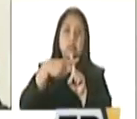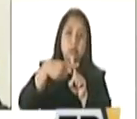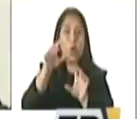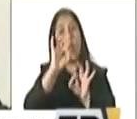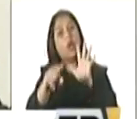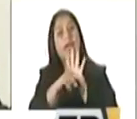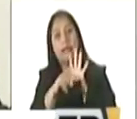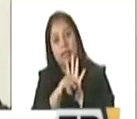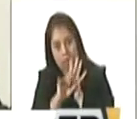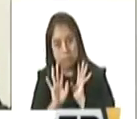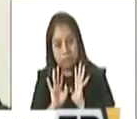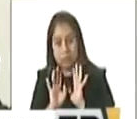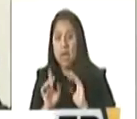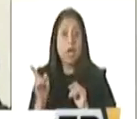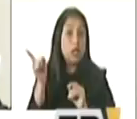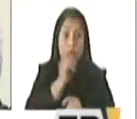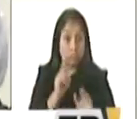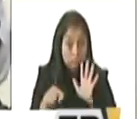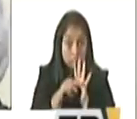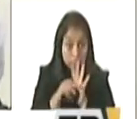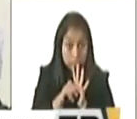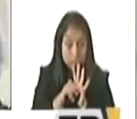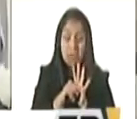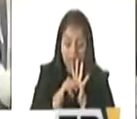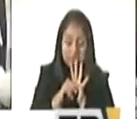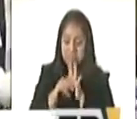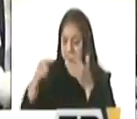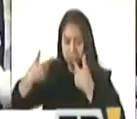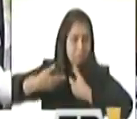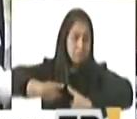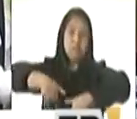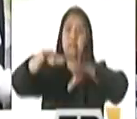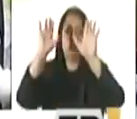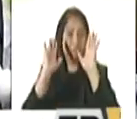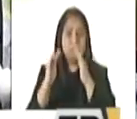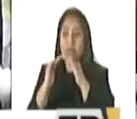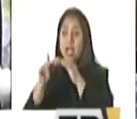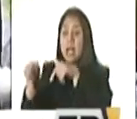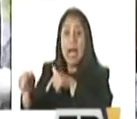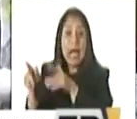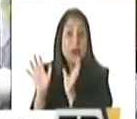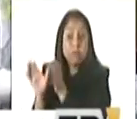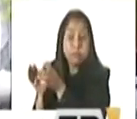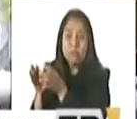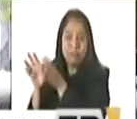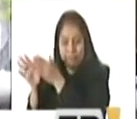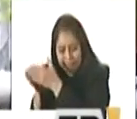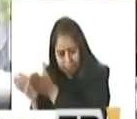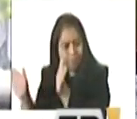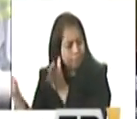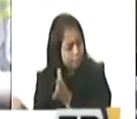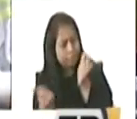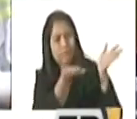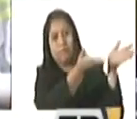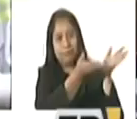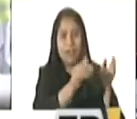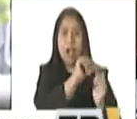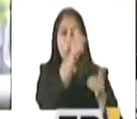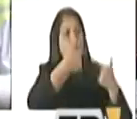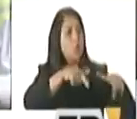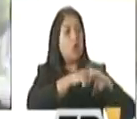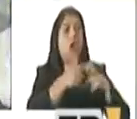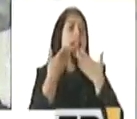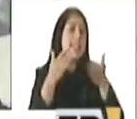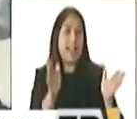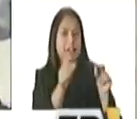tiene. Si no tiene, la persona es egresada de ese área de aislamiento. Si tiene, el día de hoy